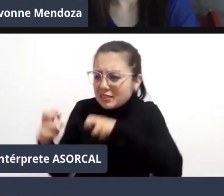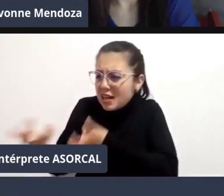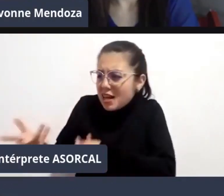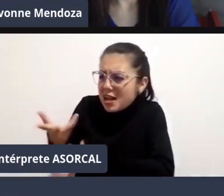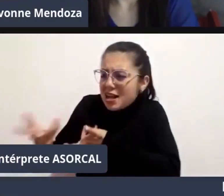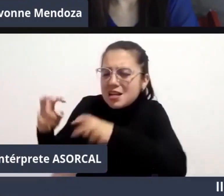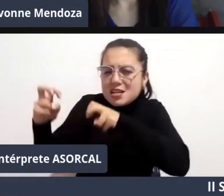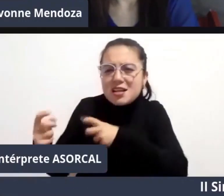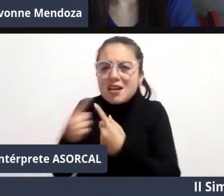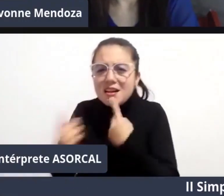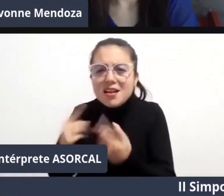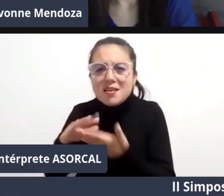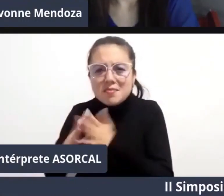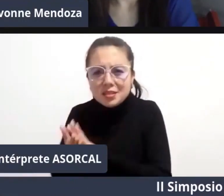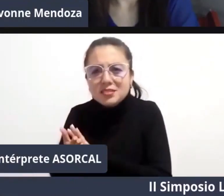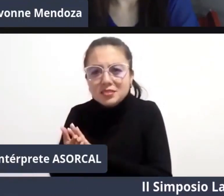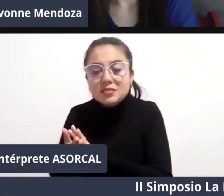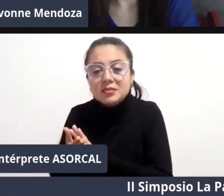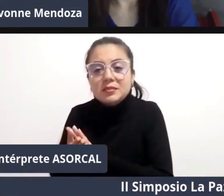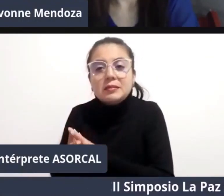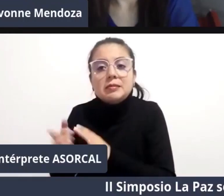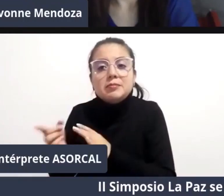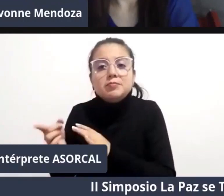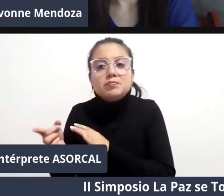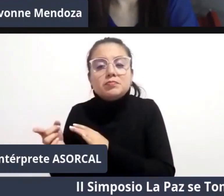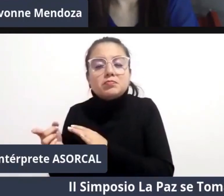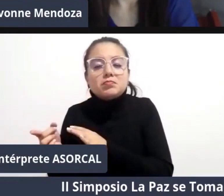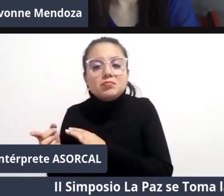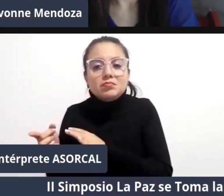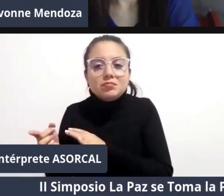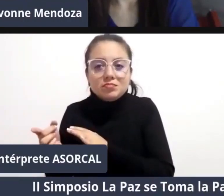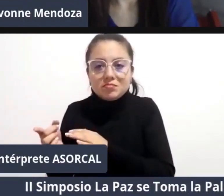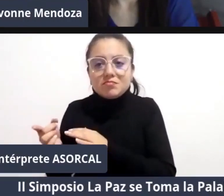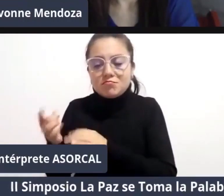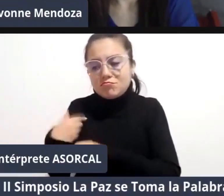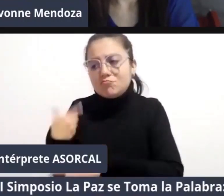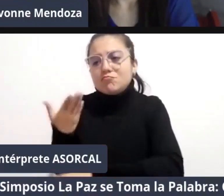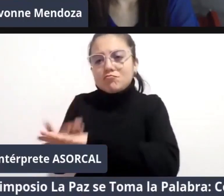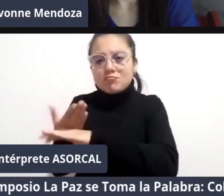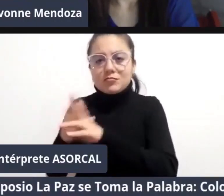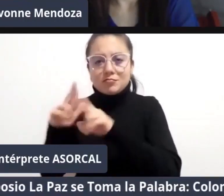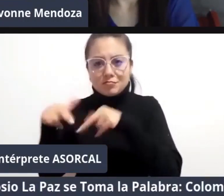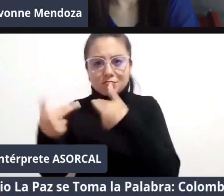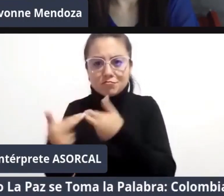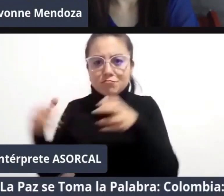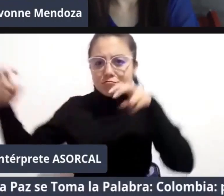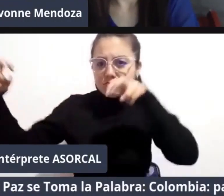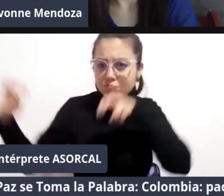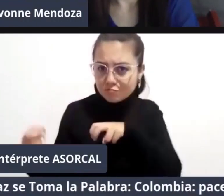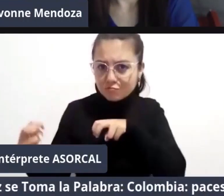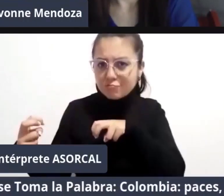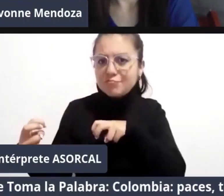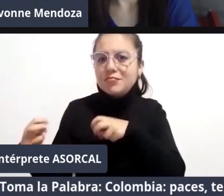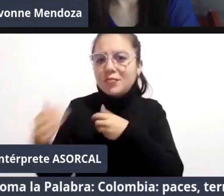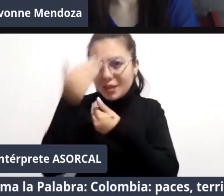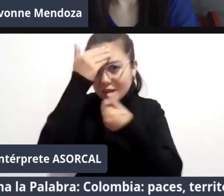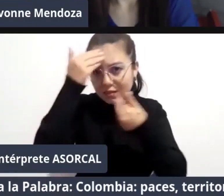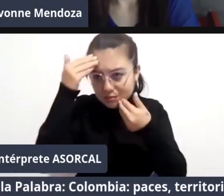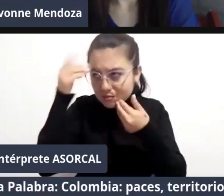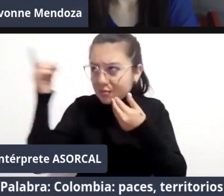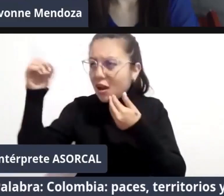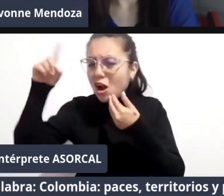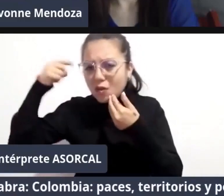reuniones que se dieron entre el gobierno y la fuerza del gobierno y la guerrilla, el FMLN, fueron